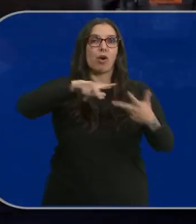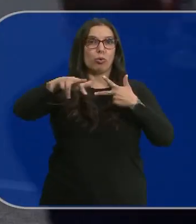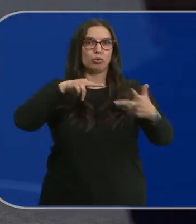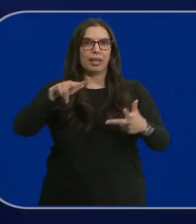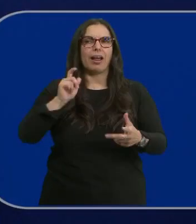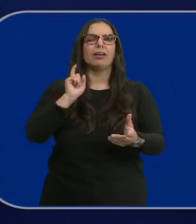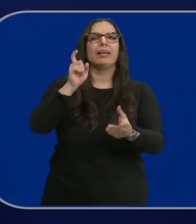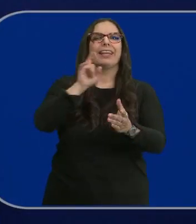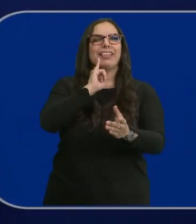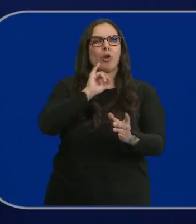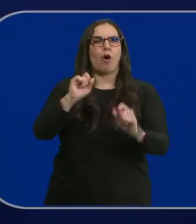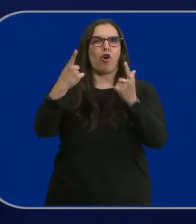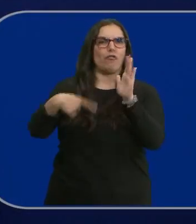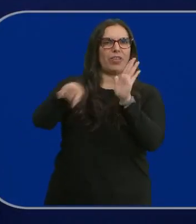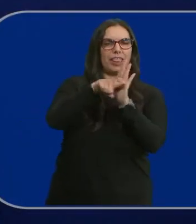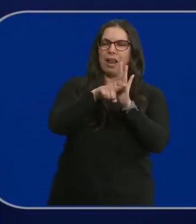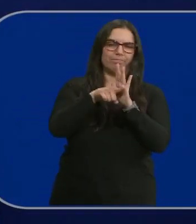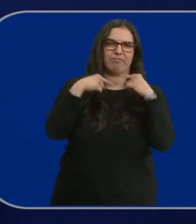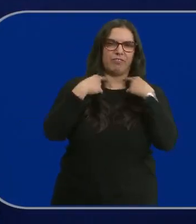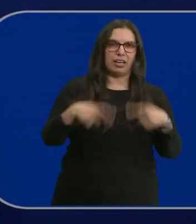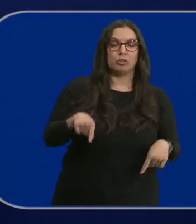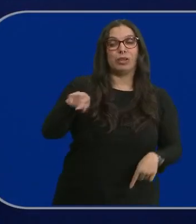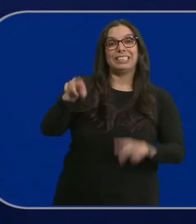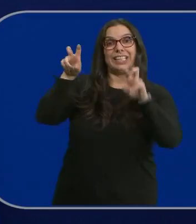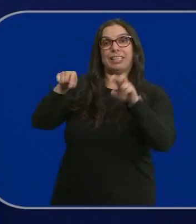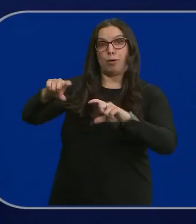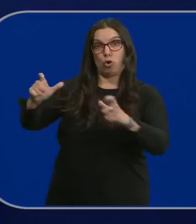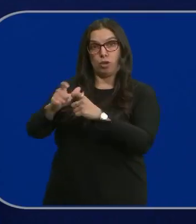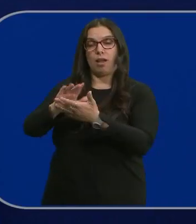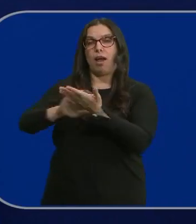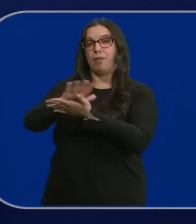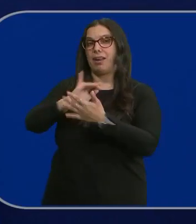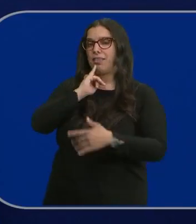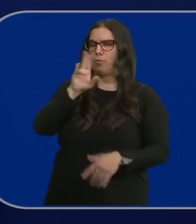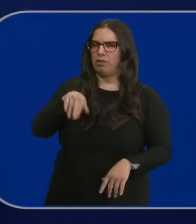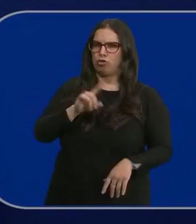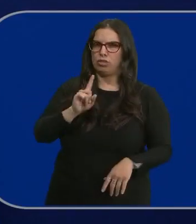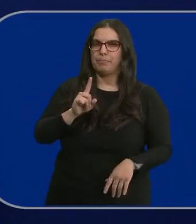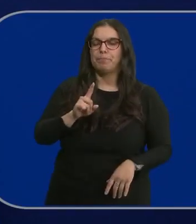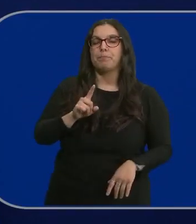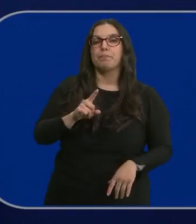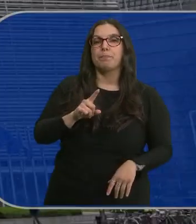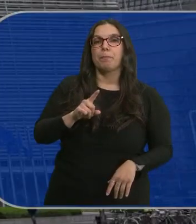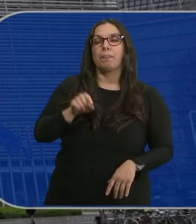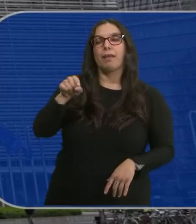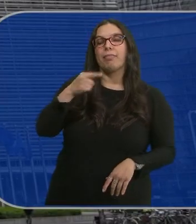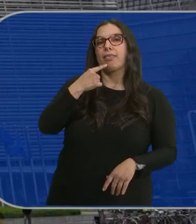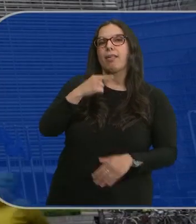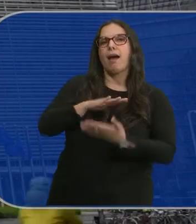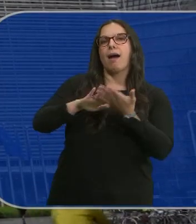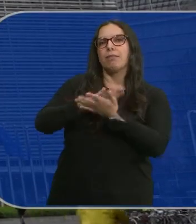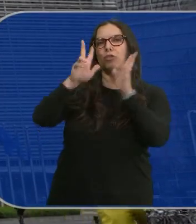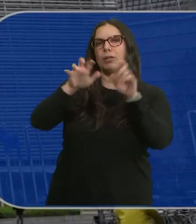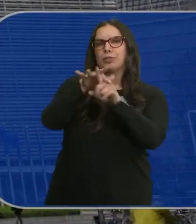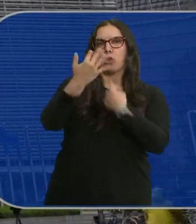sean oficiales en la Unión Europea. El de las lenguas no ha sido uno de los temas que ha tratado con la presidenta de la Comisión. Según Moncloa, han hablado sobre la